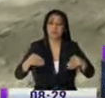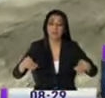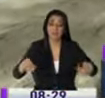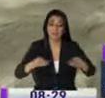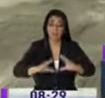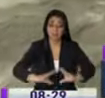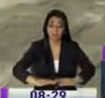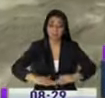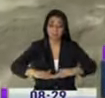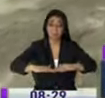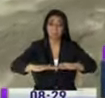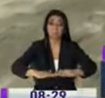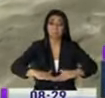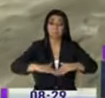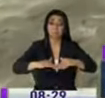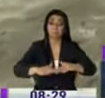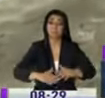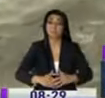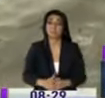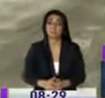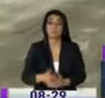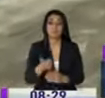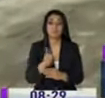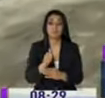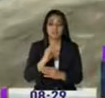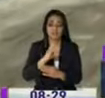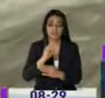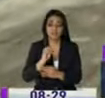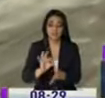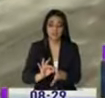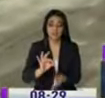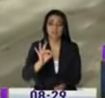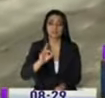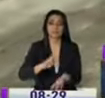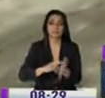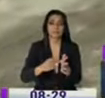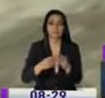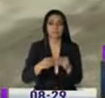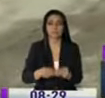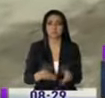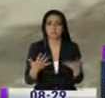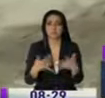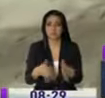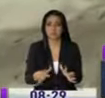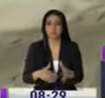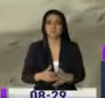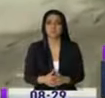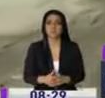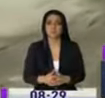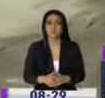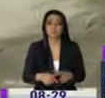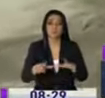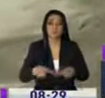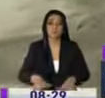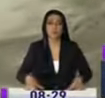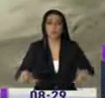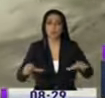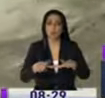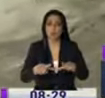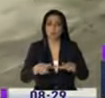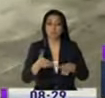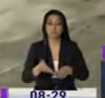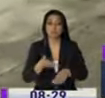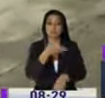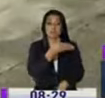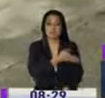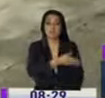capa del espesor de 10 centímetros, lo cual está perjudicando. A más de que hemos sido el sector olvidado, que